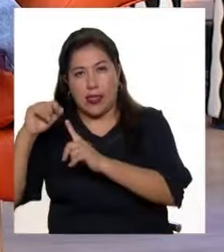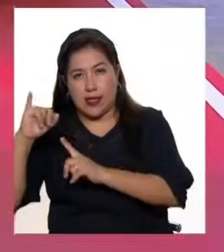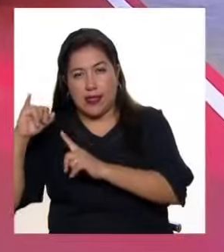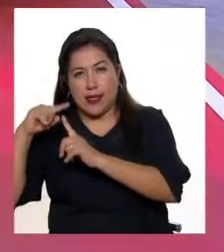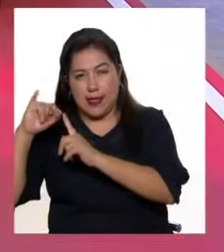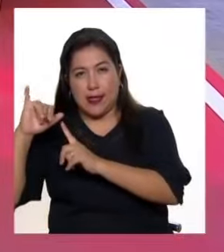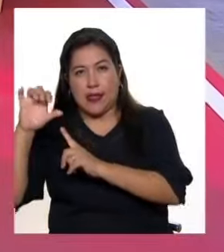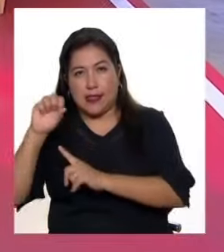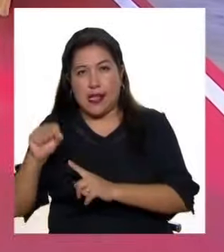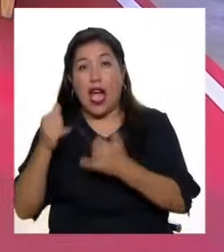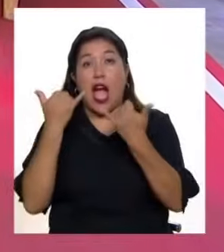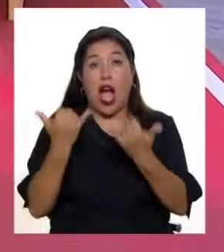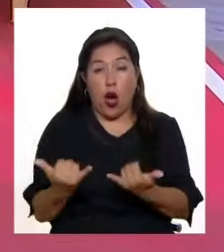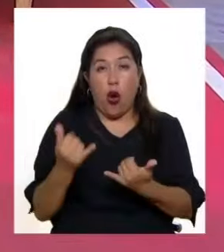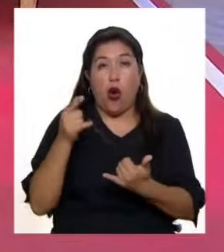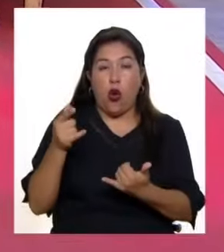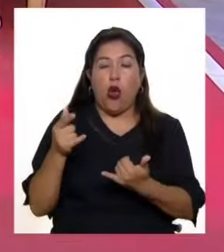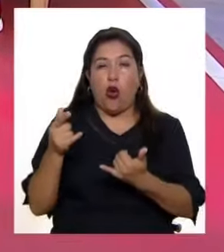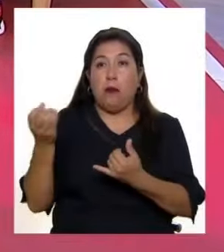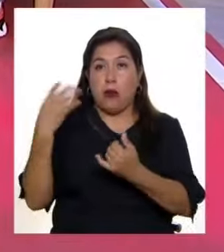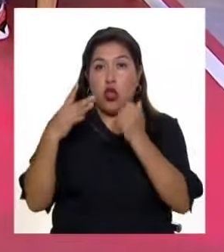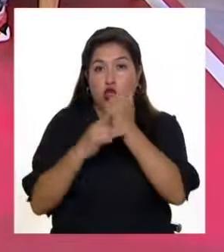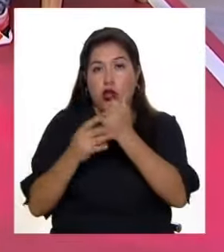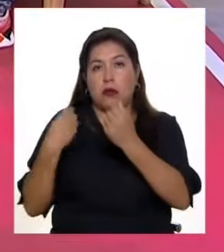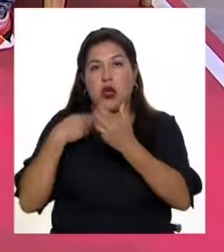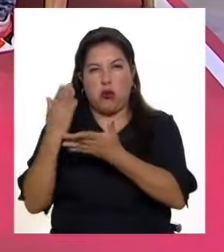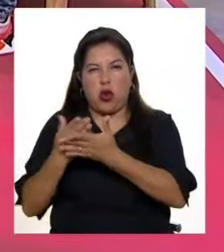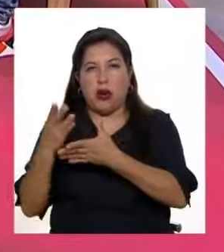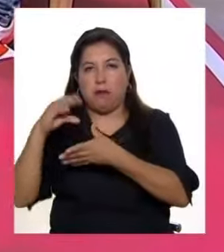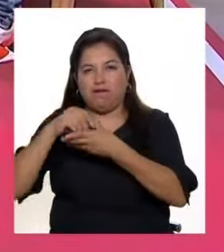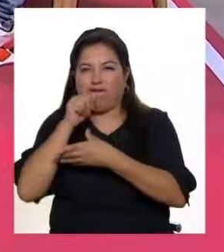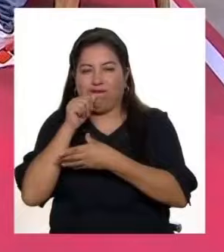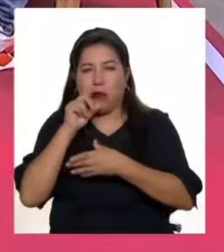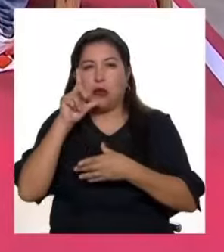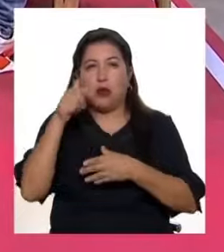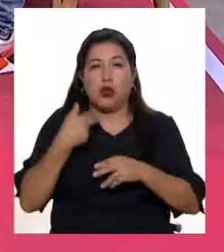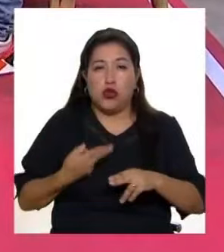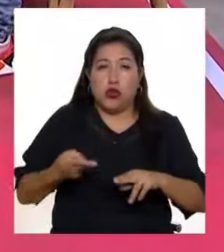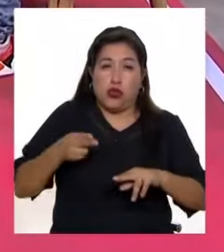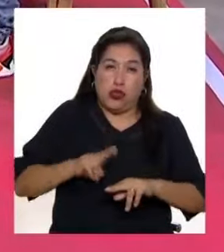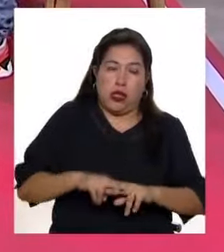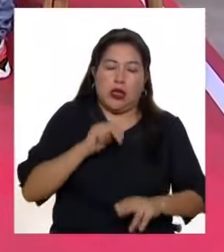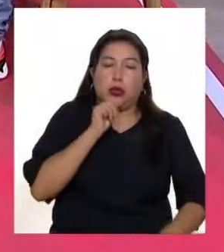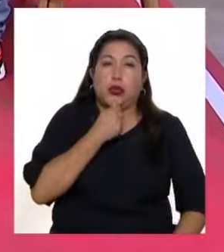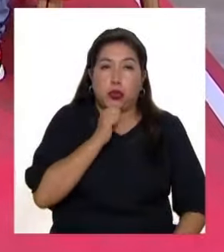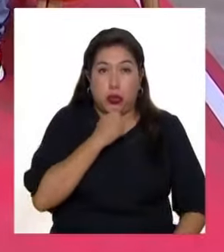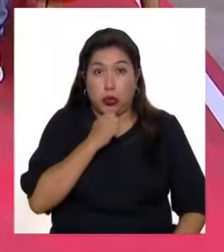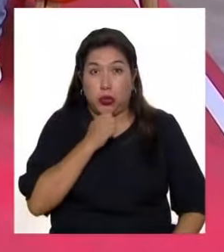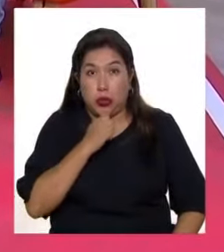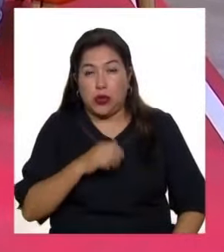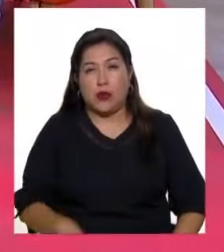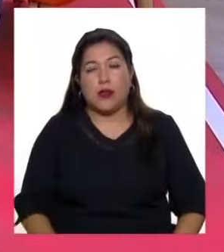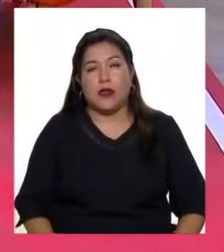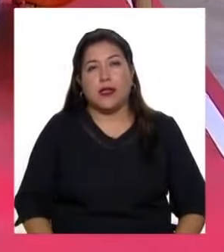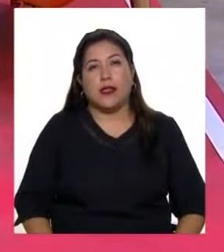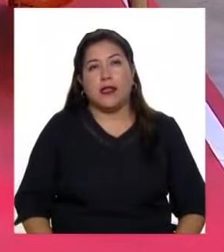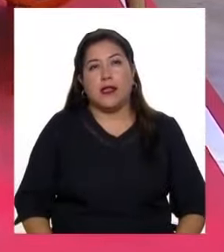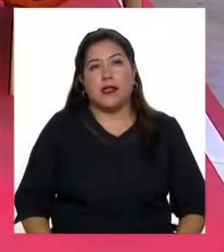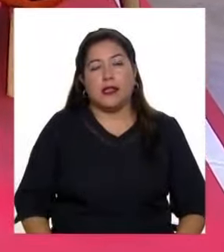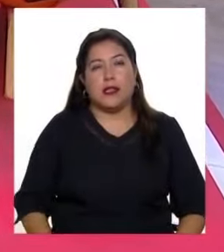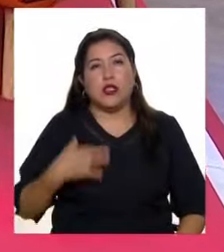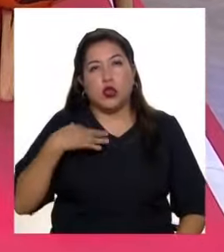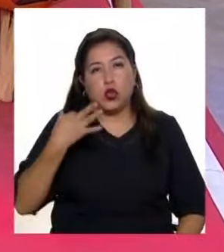Ahora tienes problemas al sentarte. Claro, okay. Y lo que pasa es que siempre, mejor dicho, siempre me iba a venir. Eso es